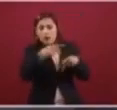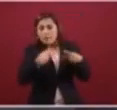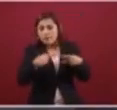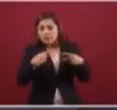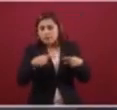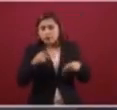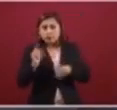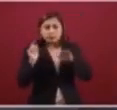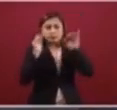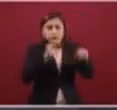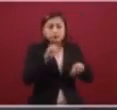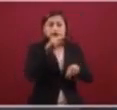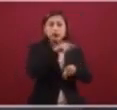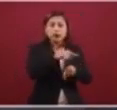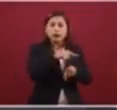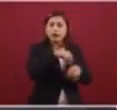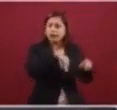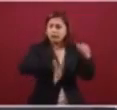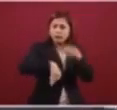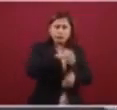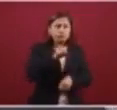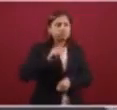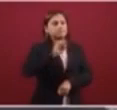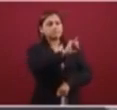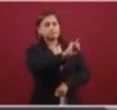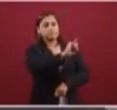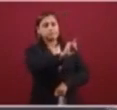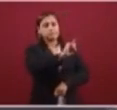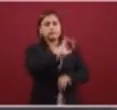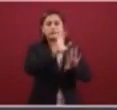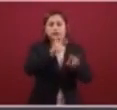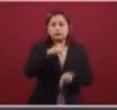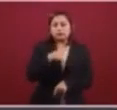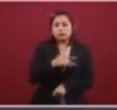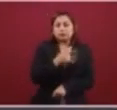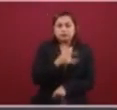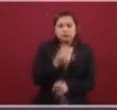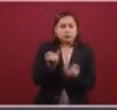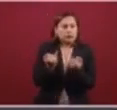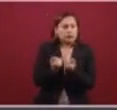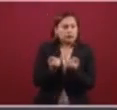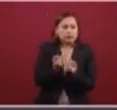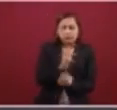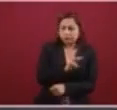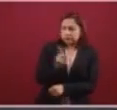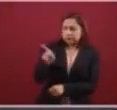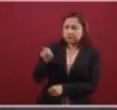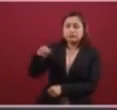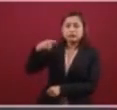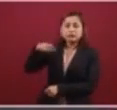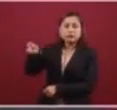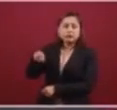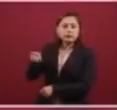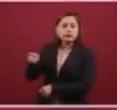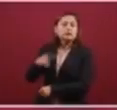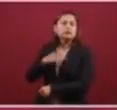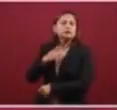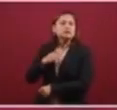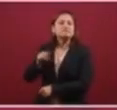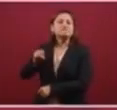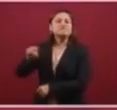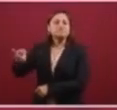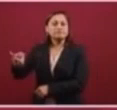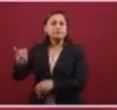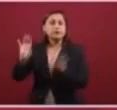lo de san miguelito y estoy seguro que en querétaro igual no creo que esa sea la misma actitud de los